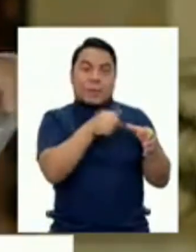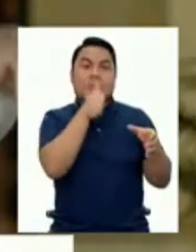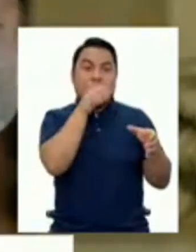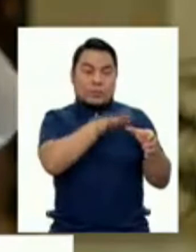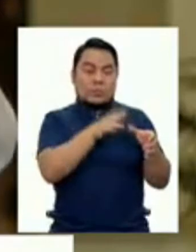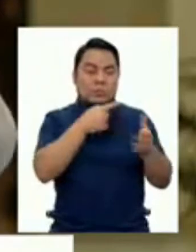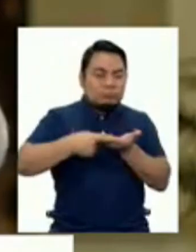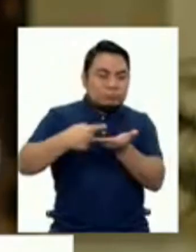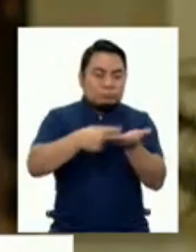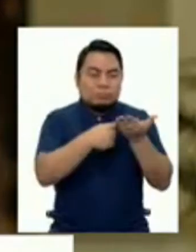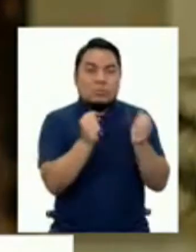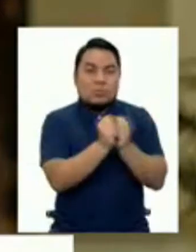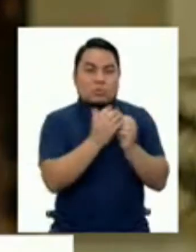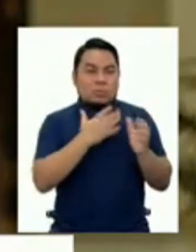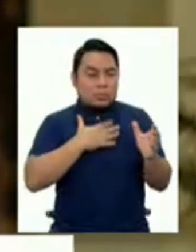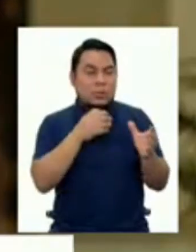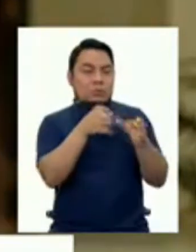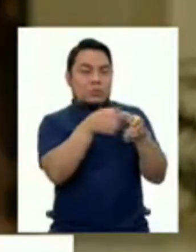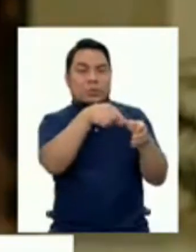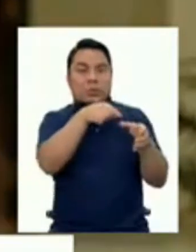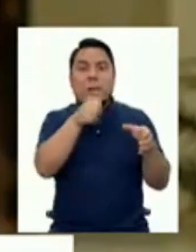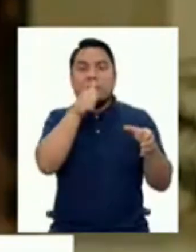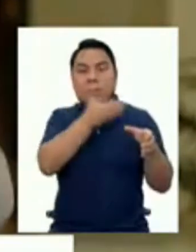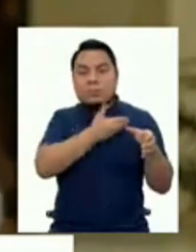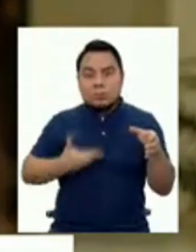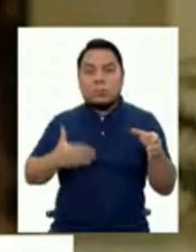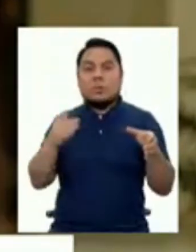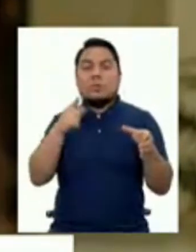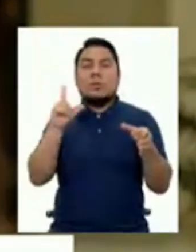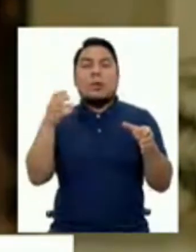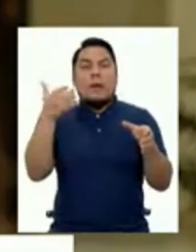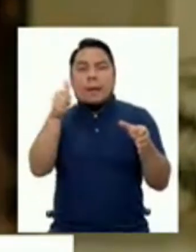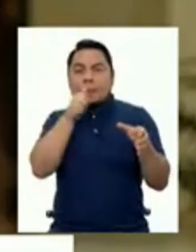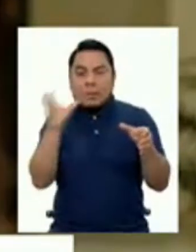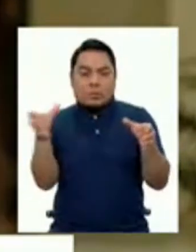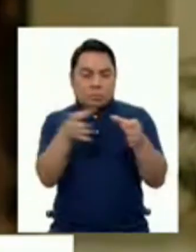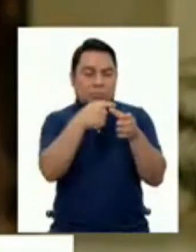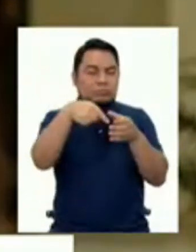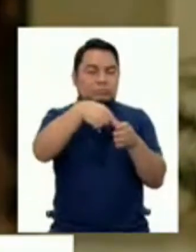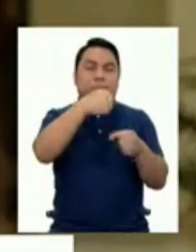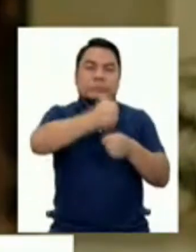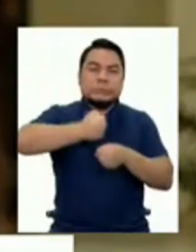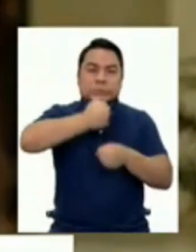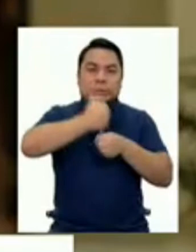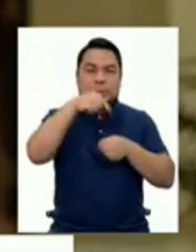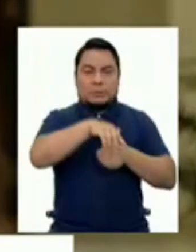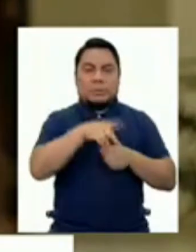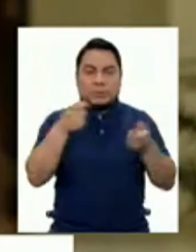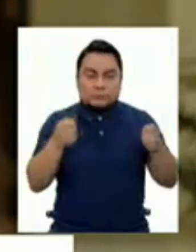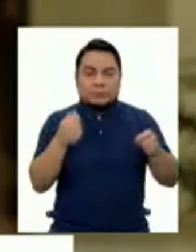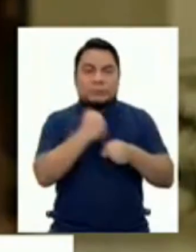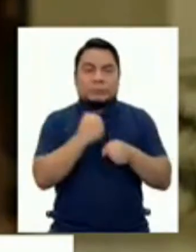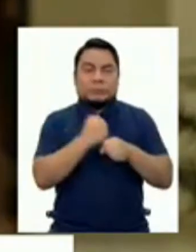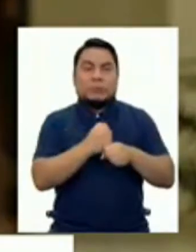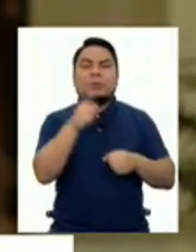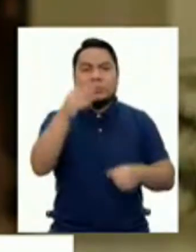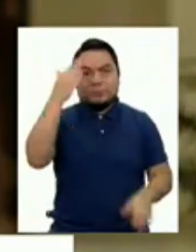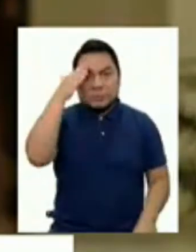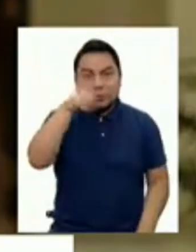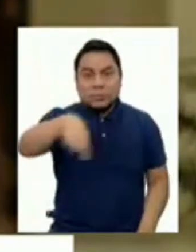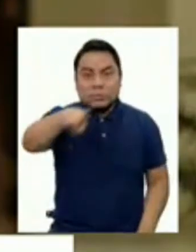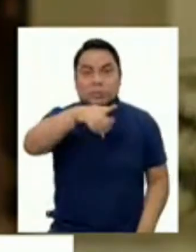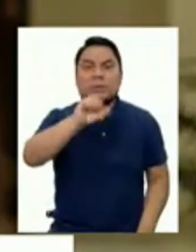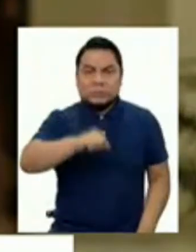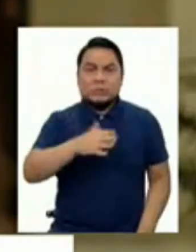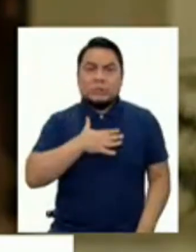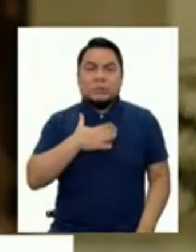está coordinando con nosotros, como sector público, sumando esfuerzos. Así que tengan la seguridad de que